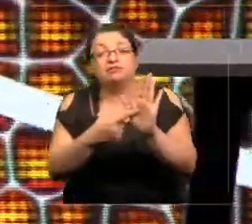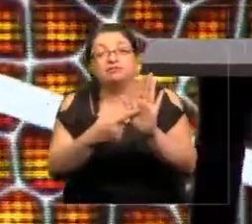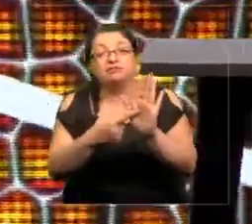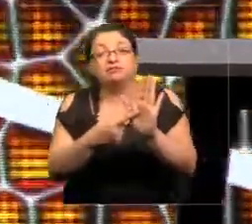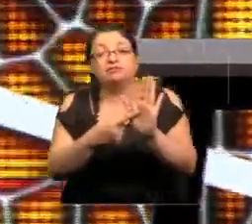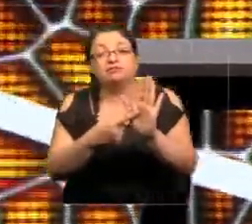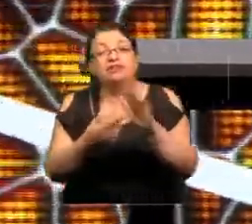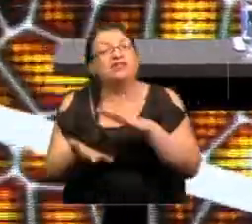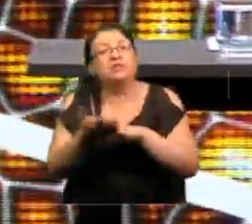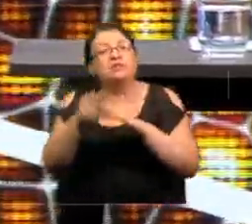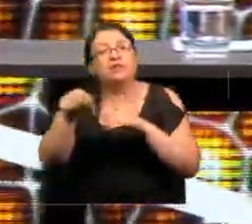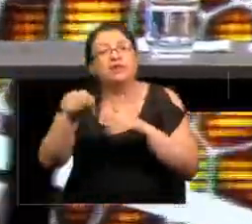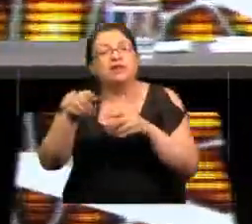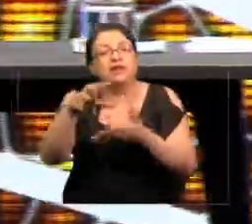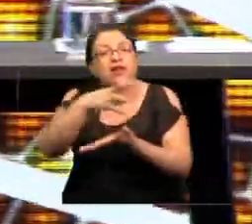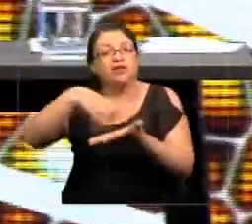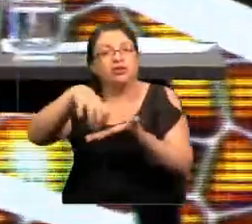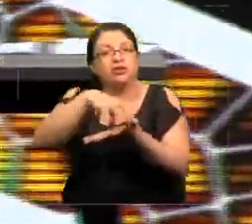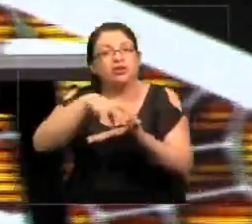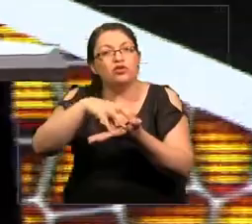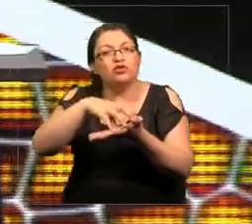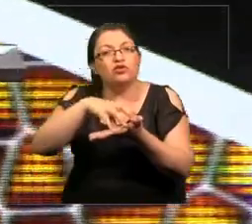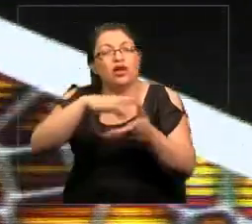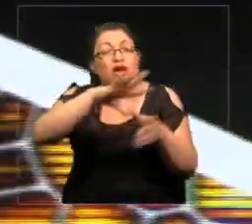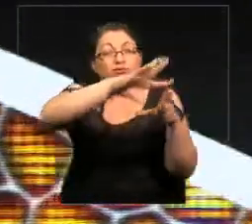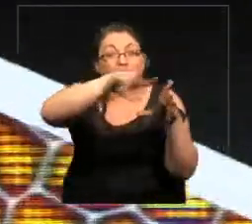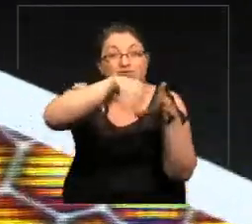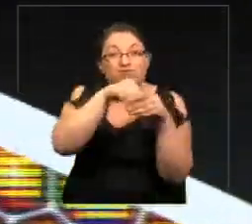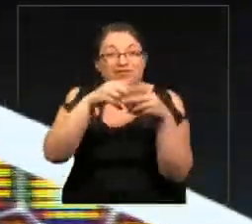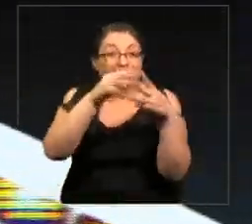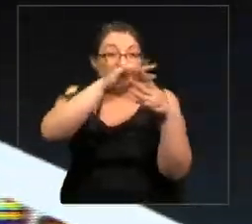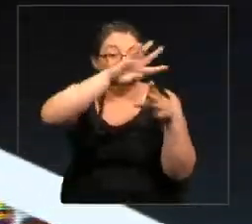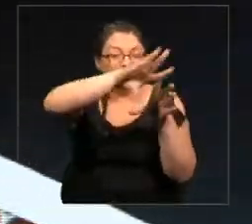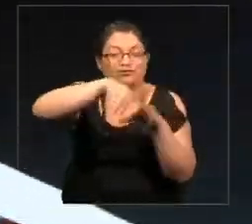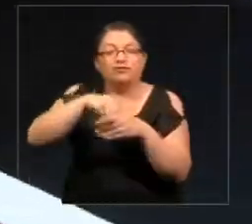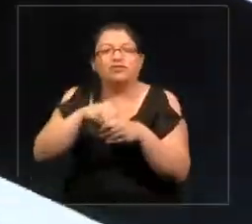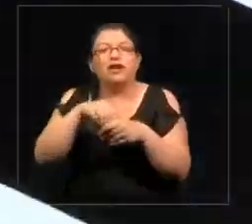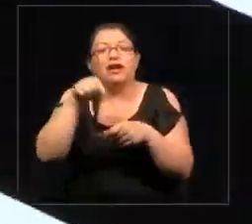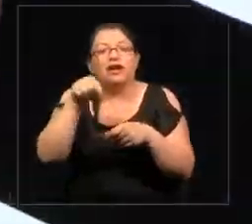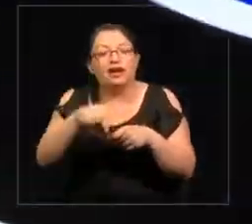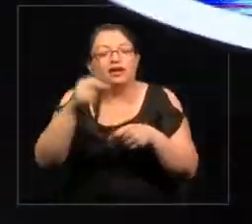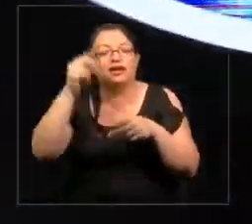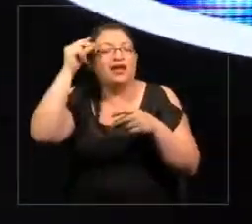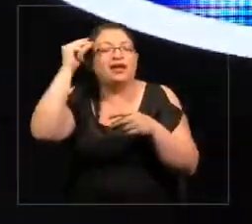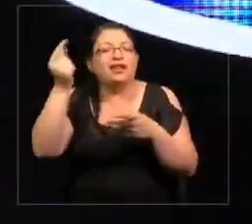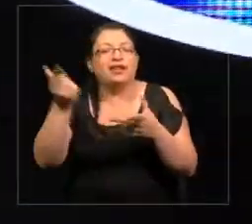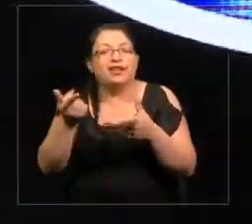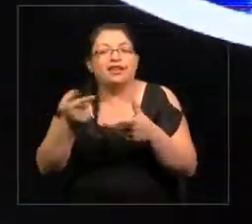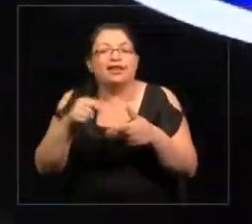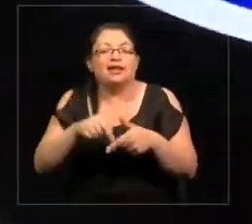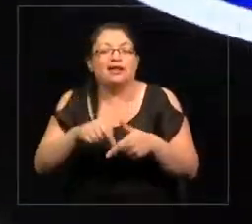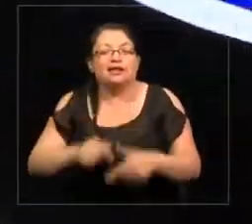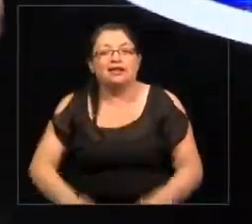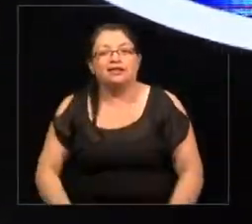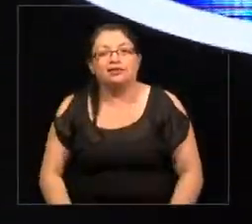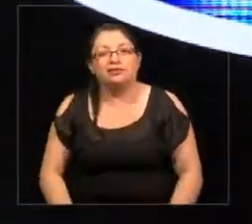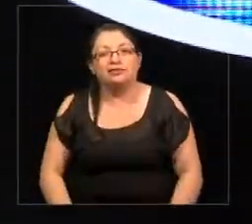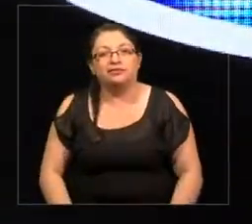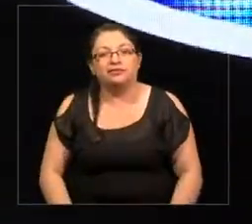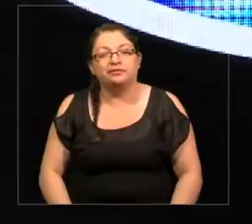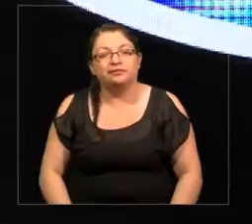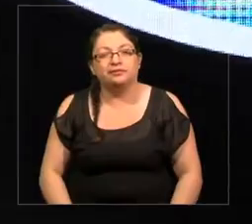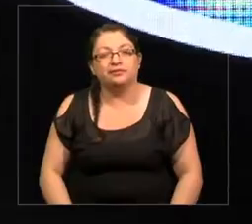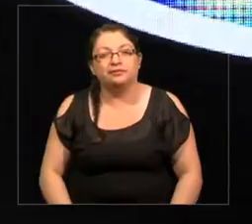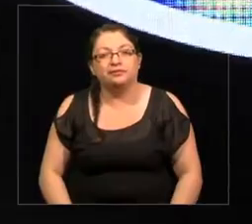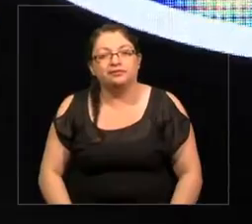ciudad sostenible ha sido objeto de una está idea de la ciudad sostenible ha sido objeto de